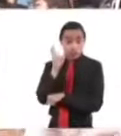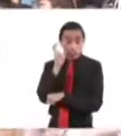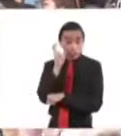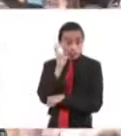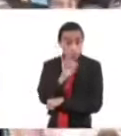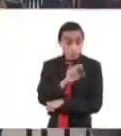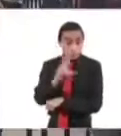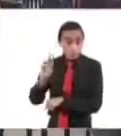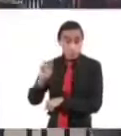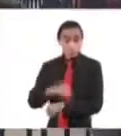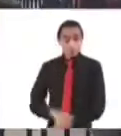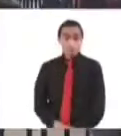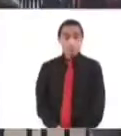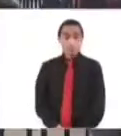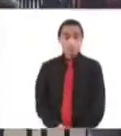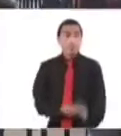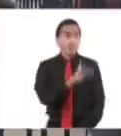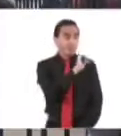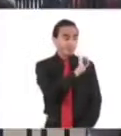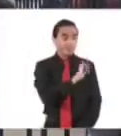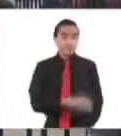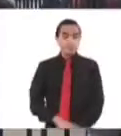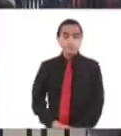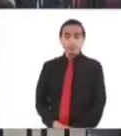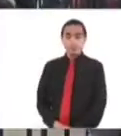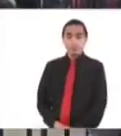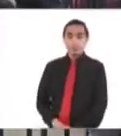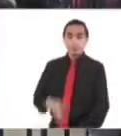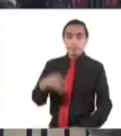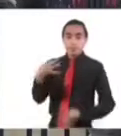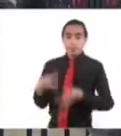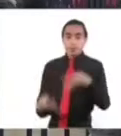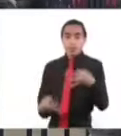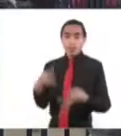escuchado o no? ¿A quién están juzgando?